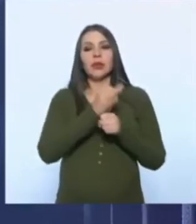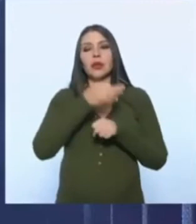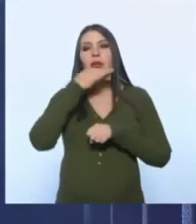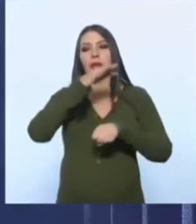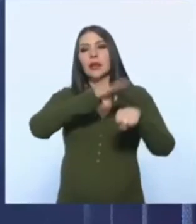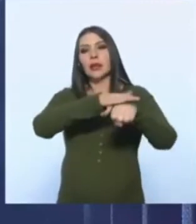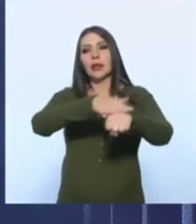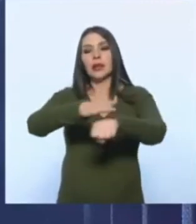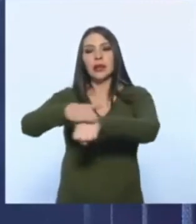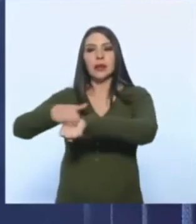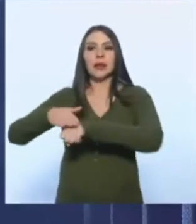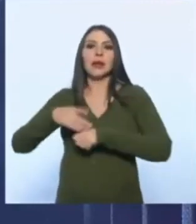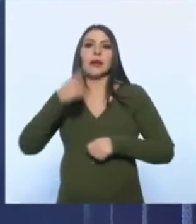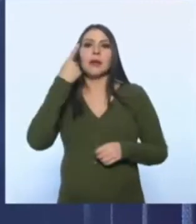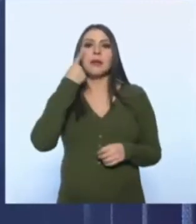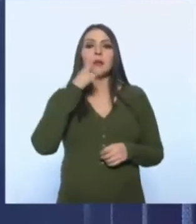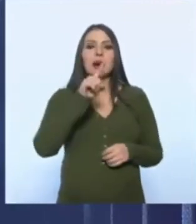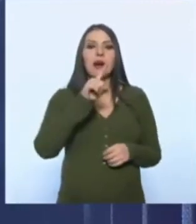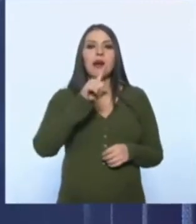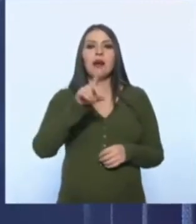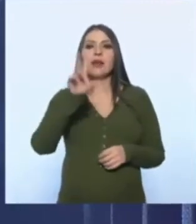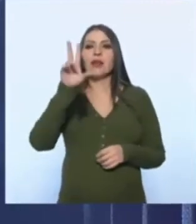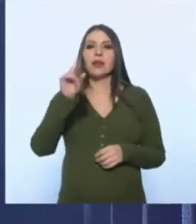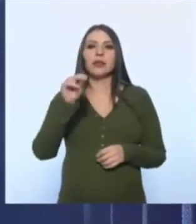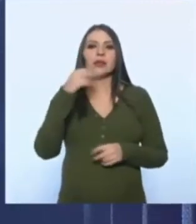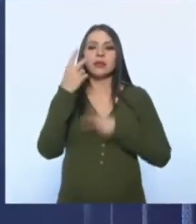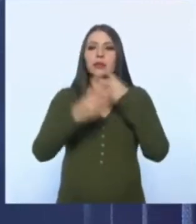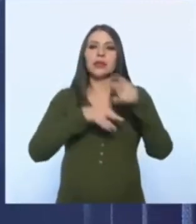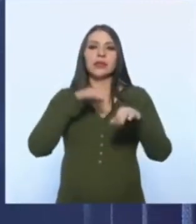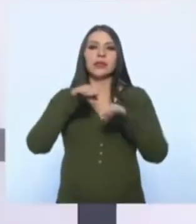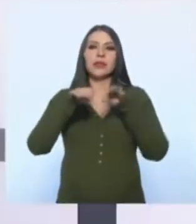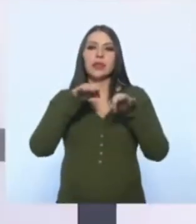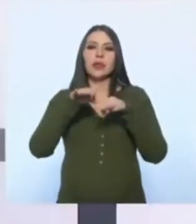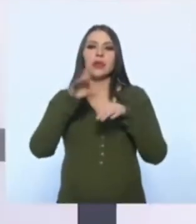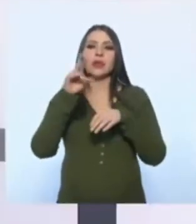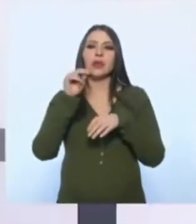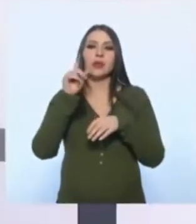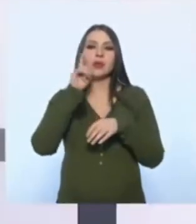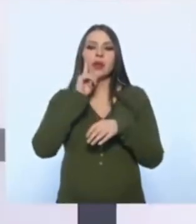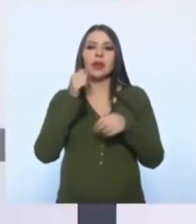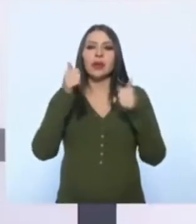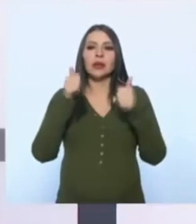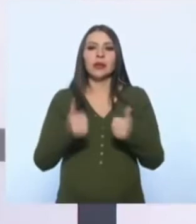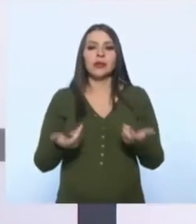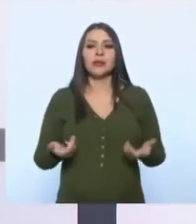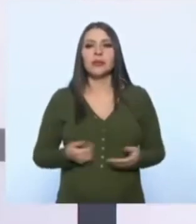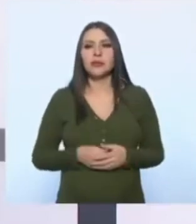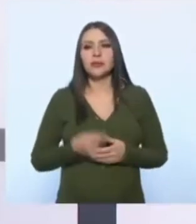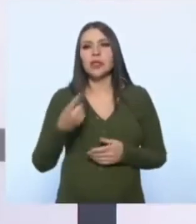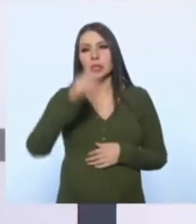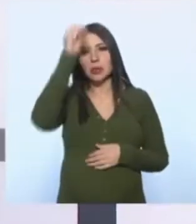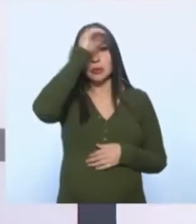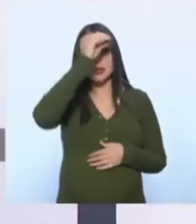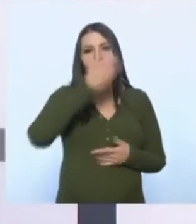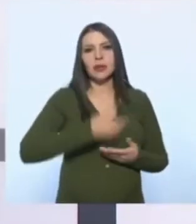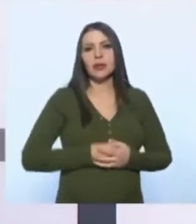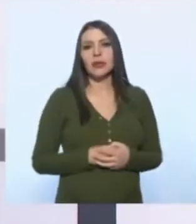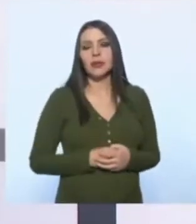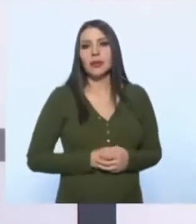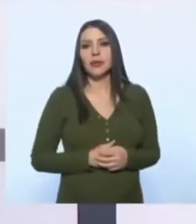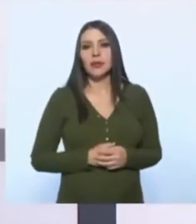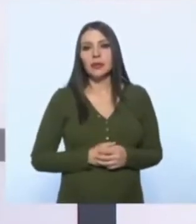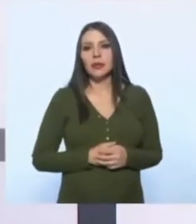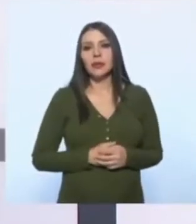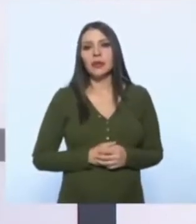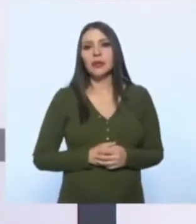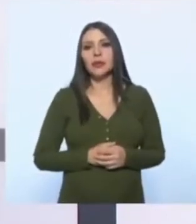convocando a la protesta, al paro nacional. ¿Qué opinas de eso? Pues creo que siempre pasa. Creo que siempre que hay una